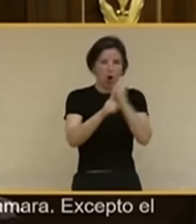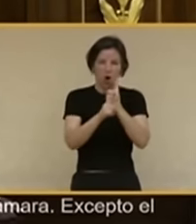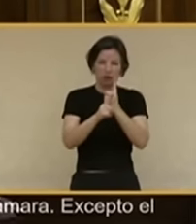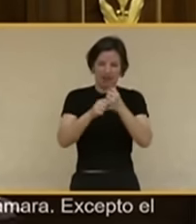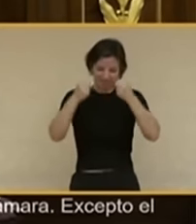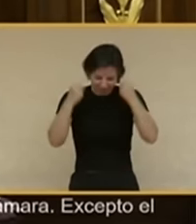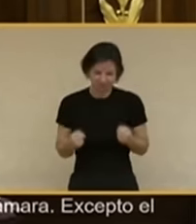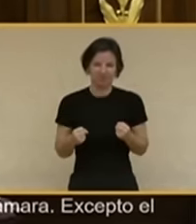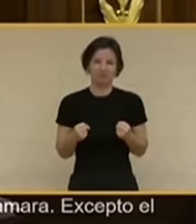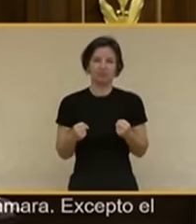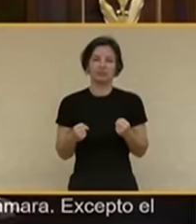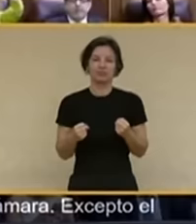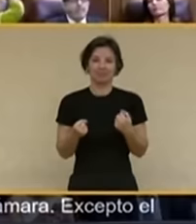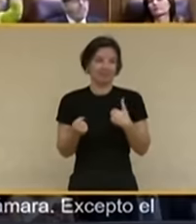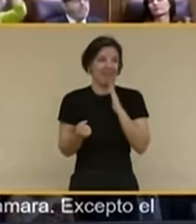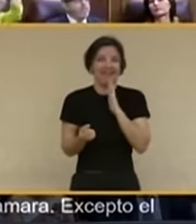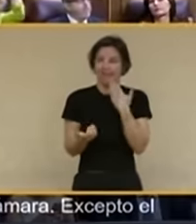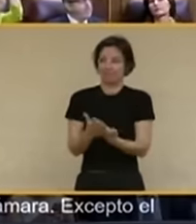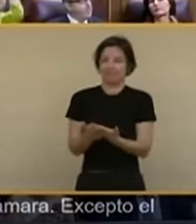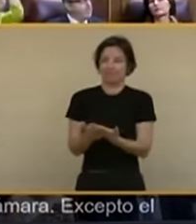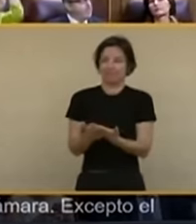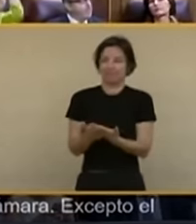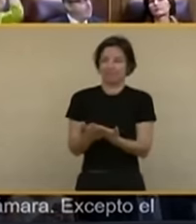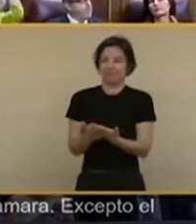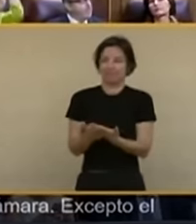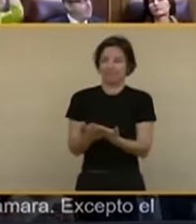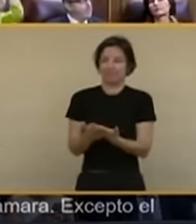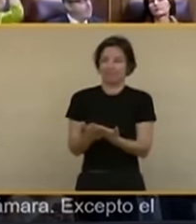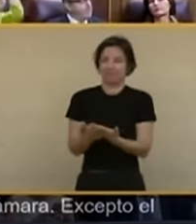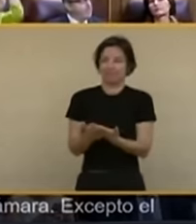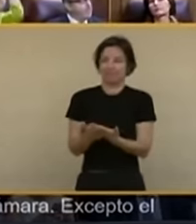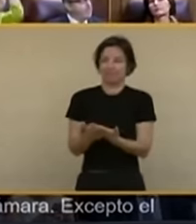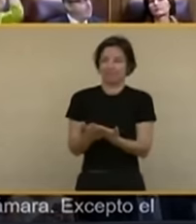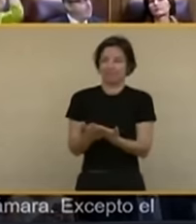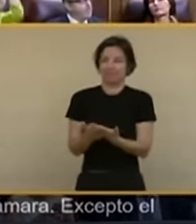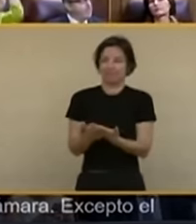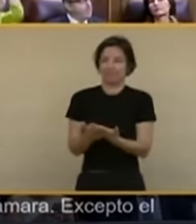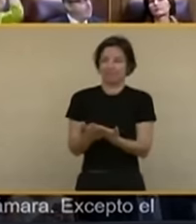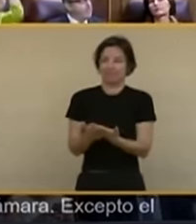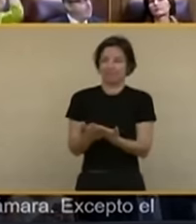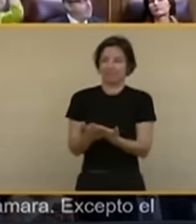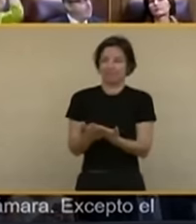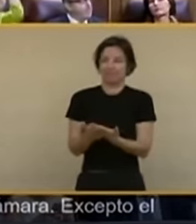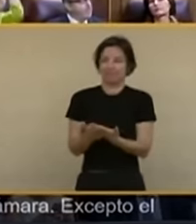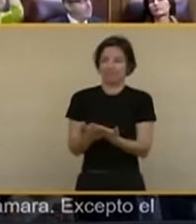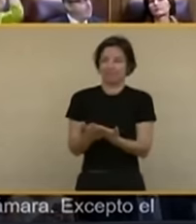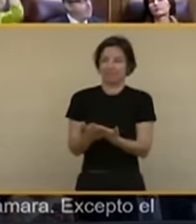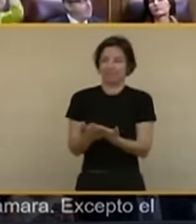quee como acabamos de comprobar el neofascismo que